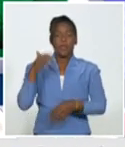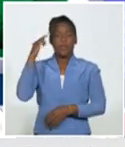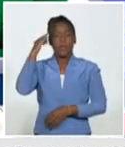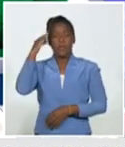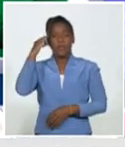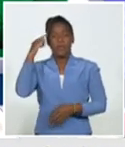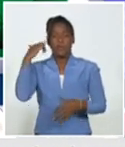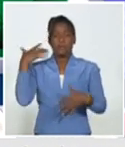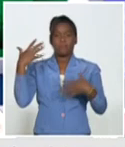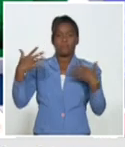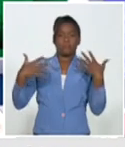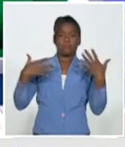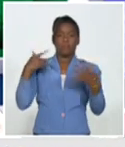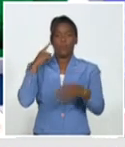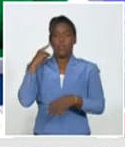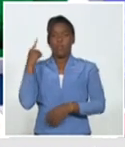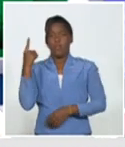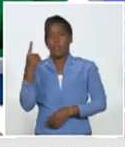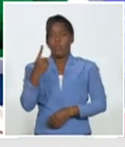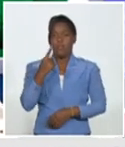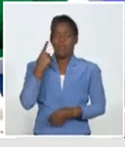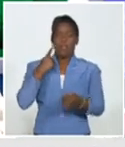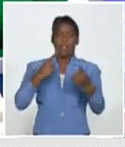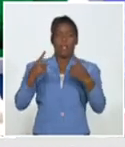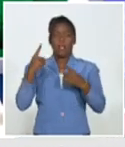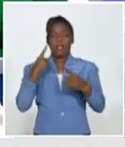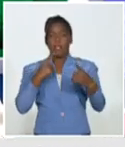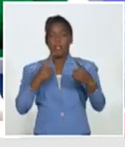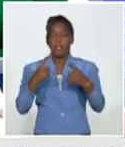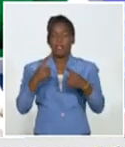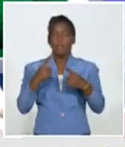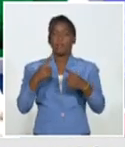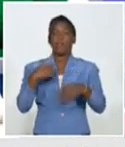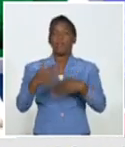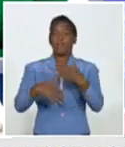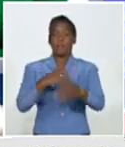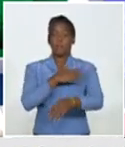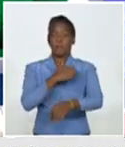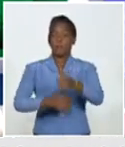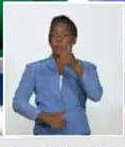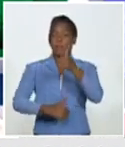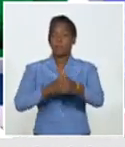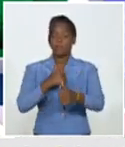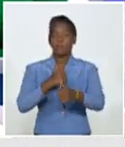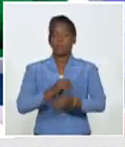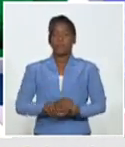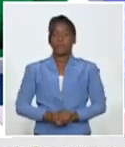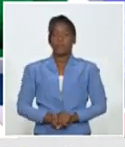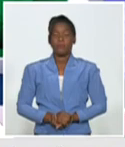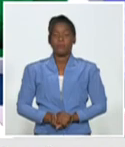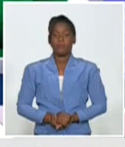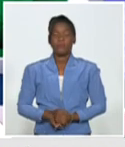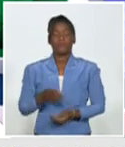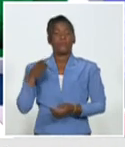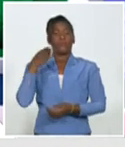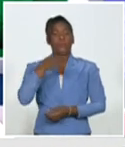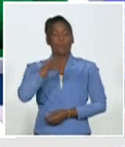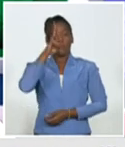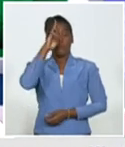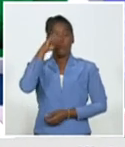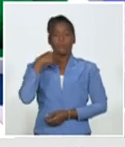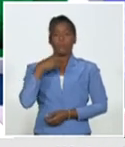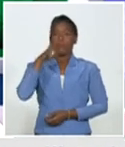acompañado de una hipertensión arterial. Se evaluó, se ingresó, se hizo